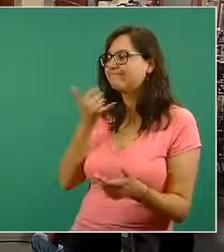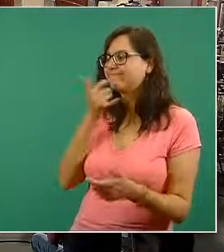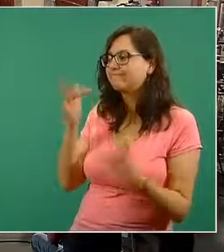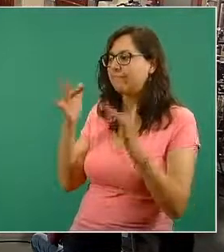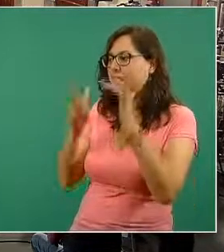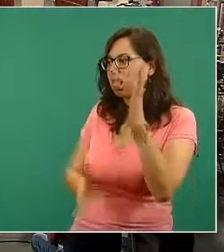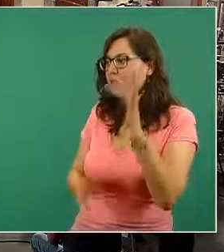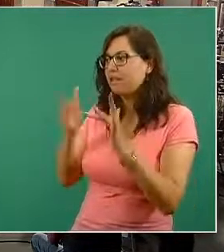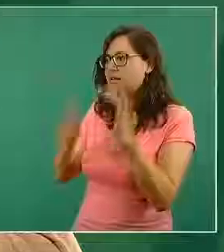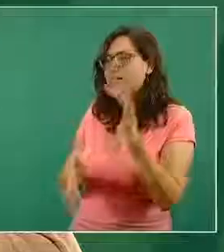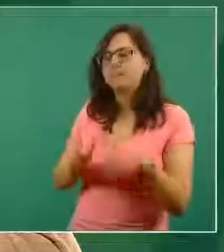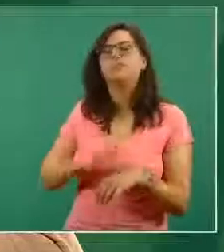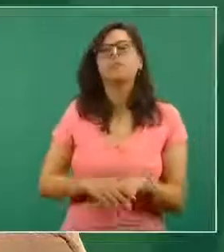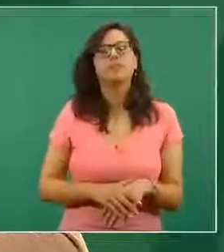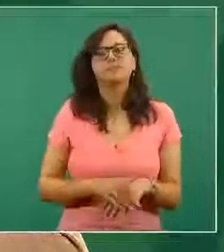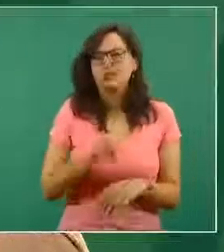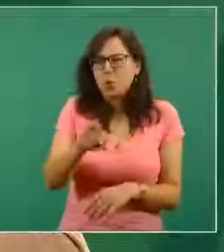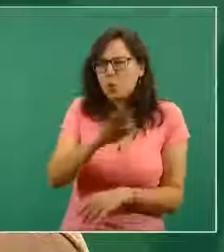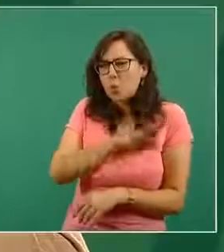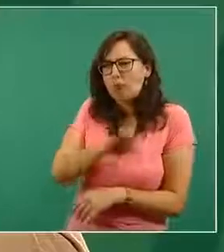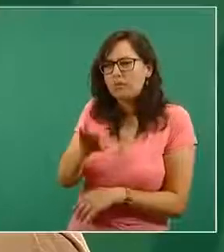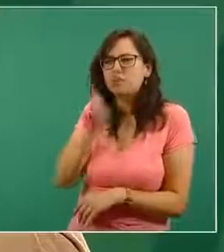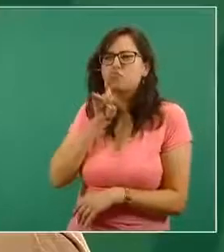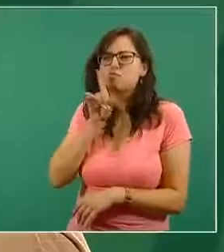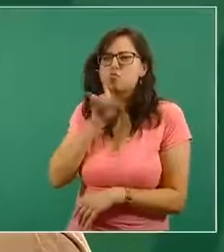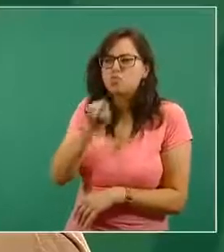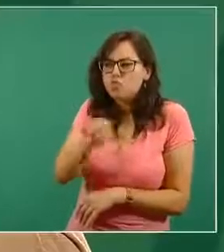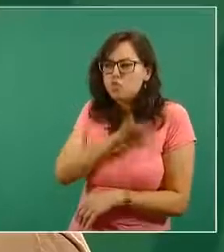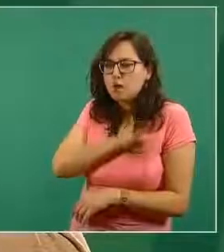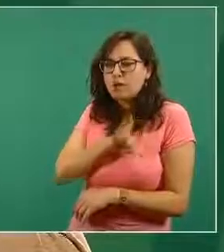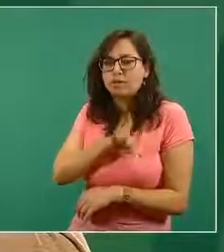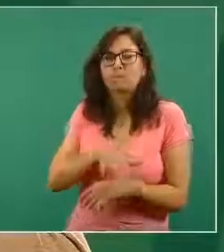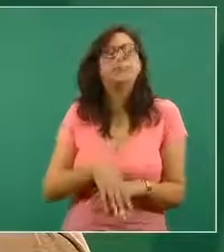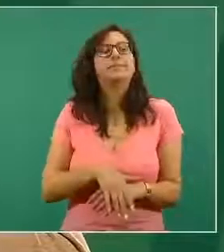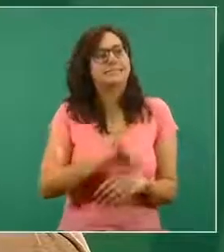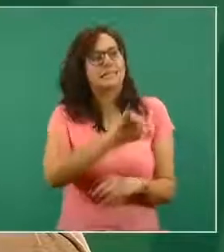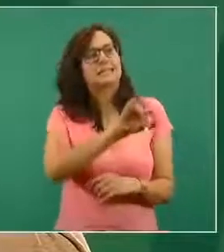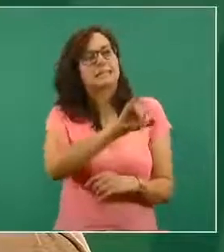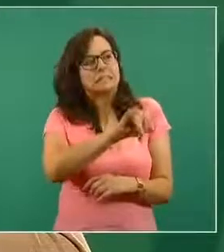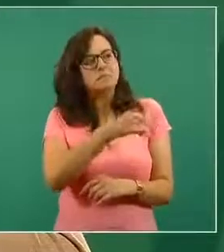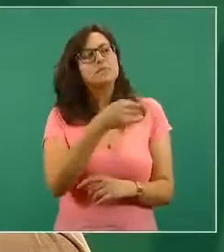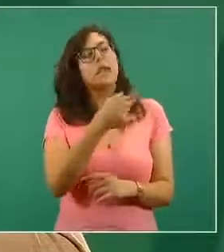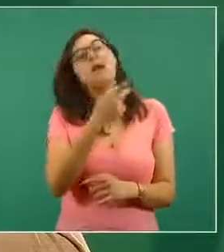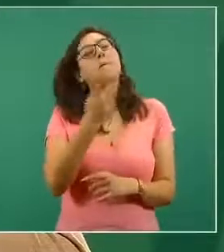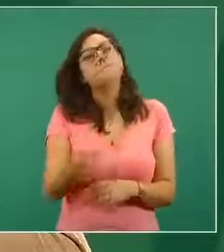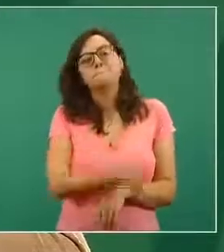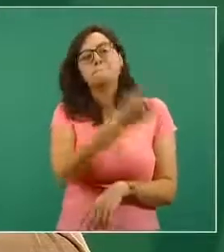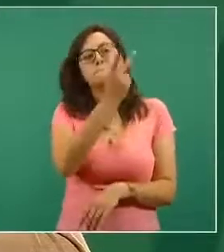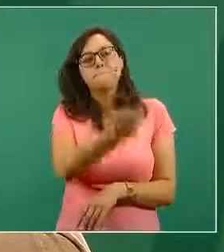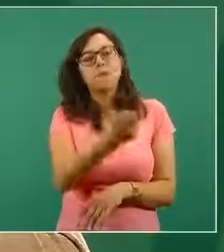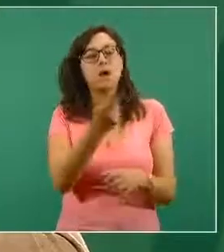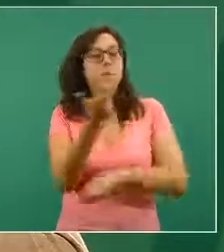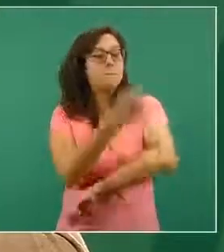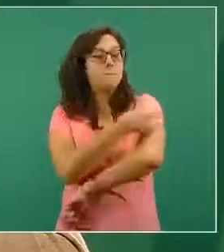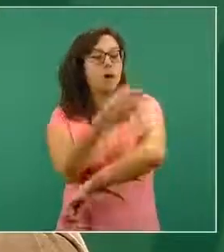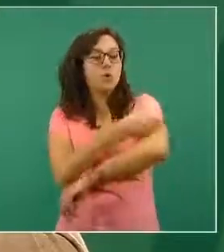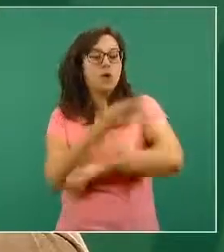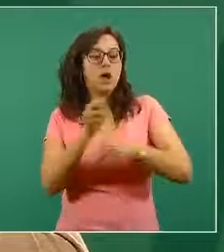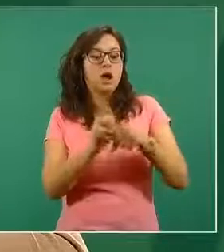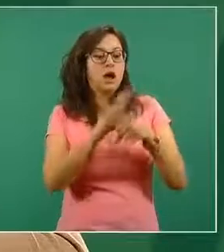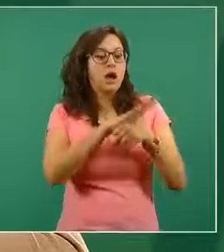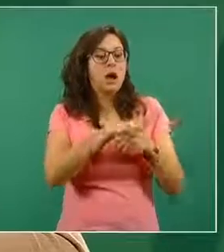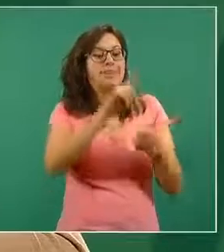Ajá, la pregunta es que si la proporción de SAVIs que estamos identificando actualmente, si son consideradas muchas o pocas